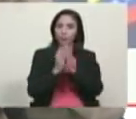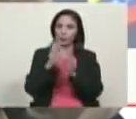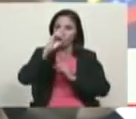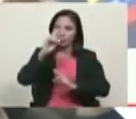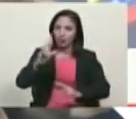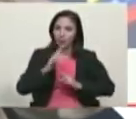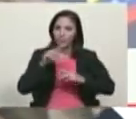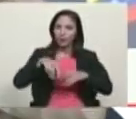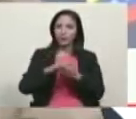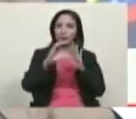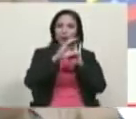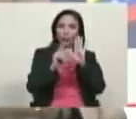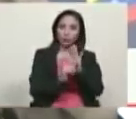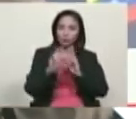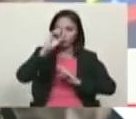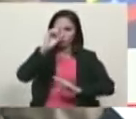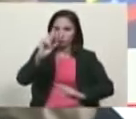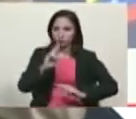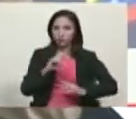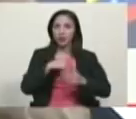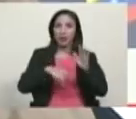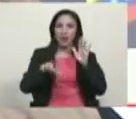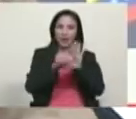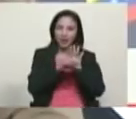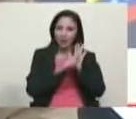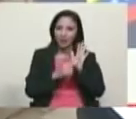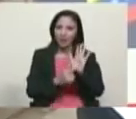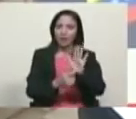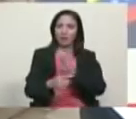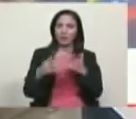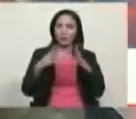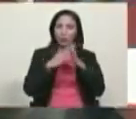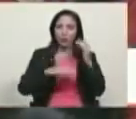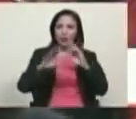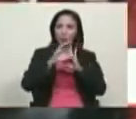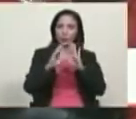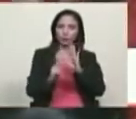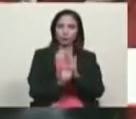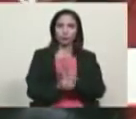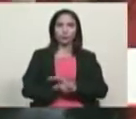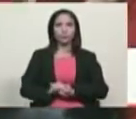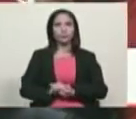respete la constitucionalidad, la legalidad de la vida de Venezuela.